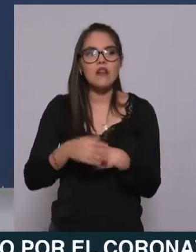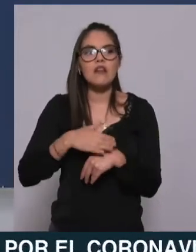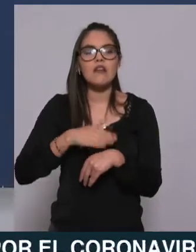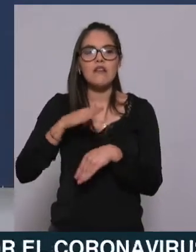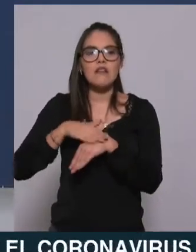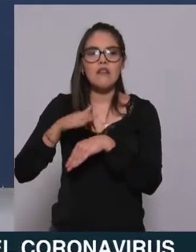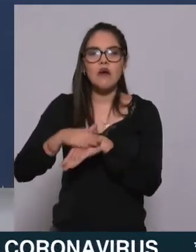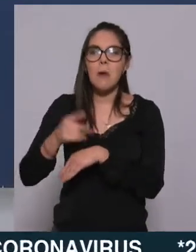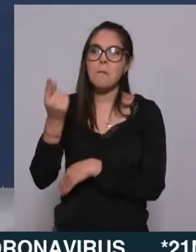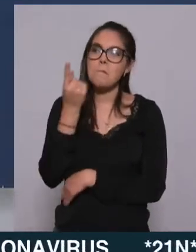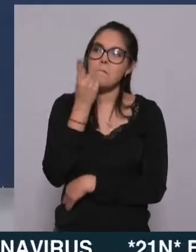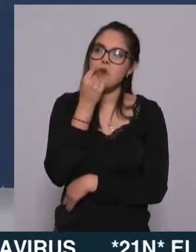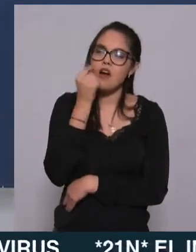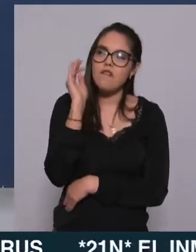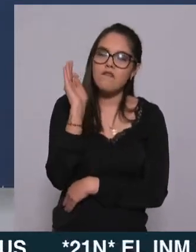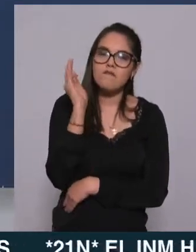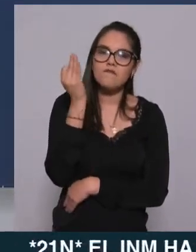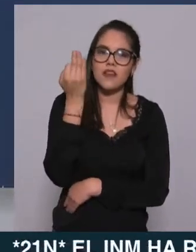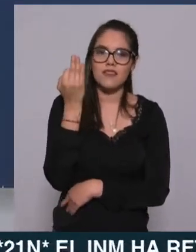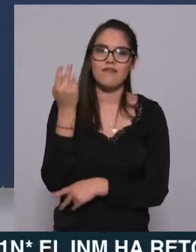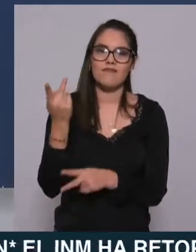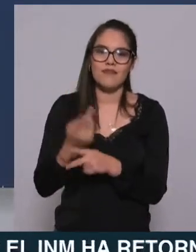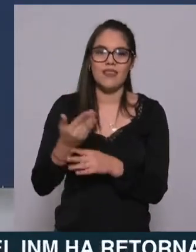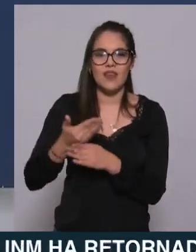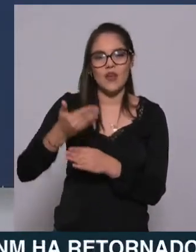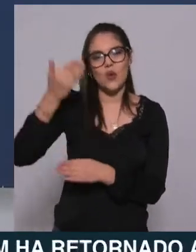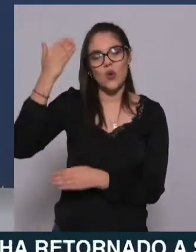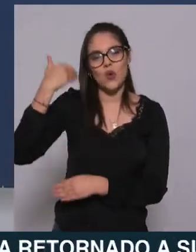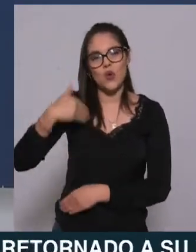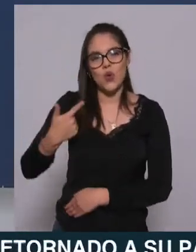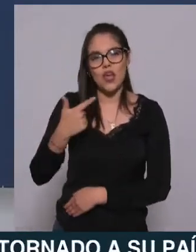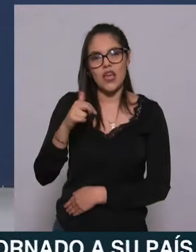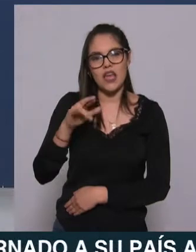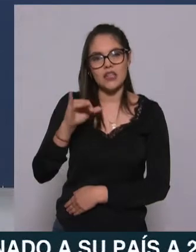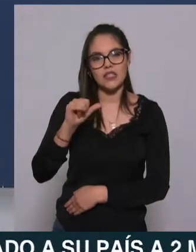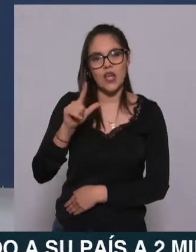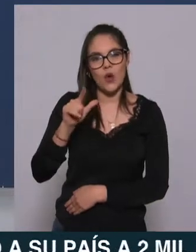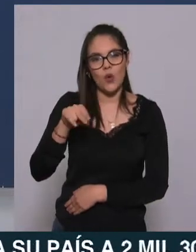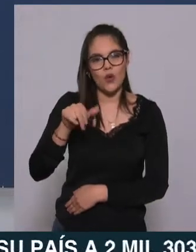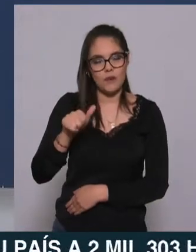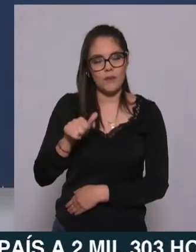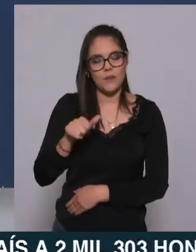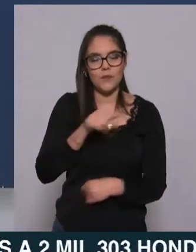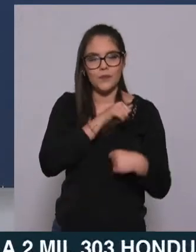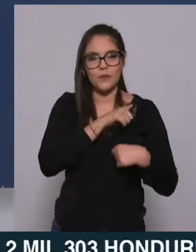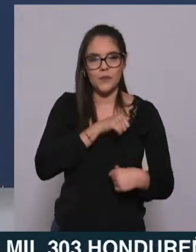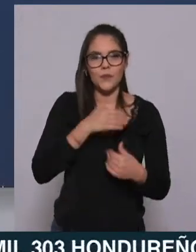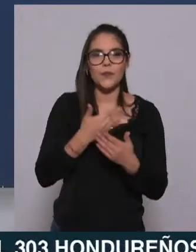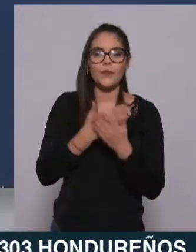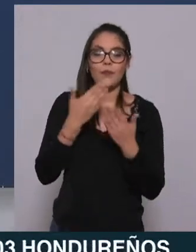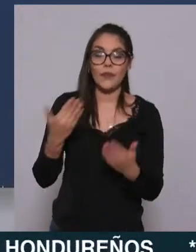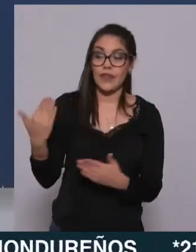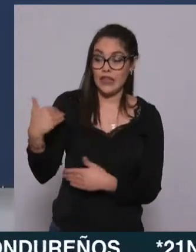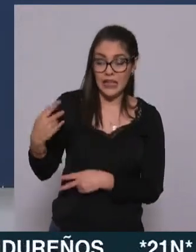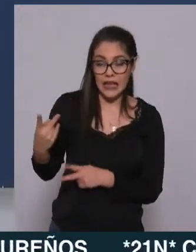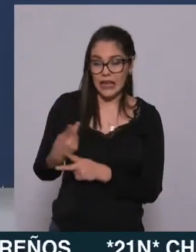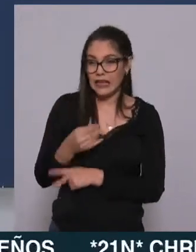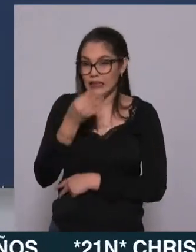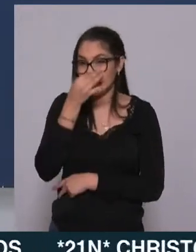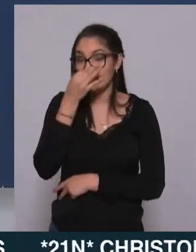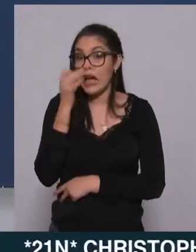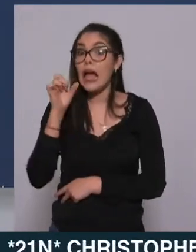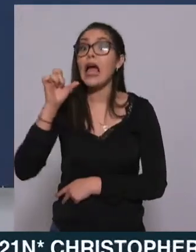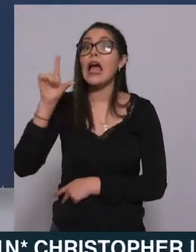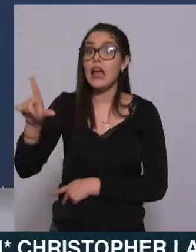la Policía Federal en la época de García Luna y todavía aún más en épocas más recientes. Él fue